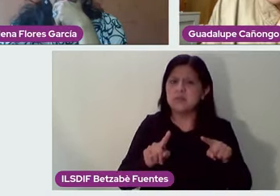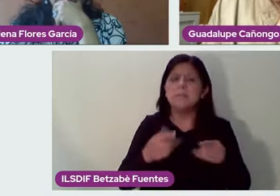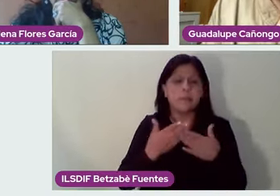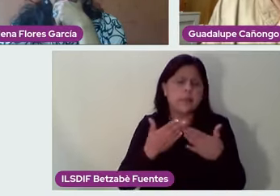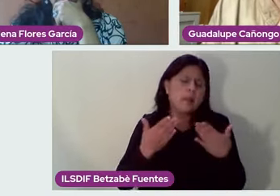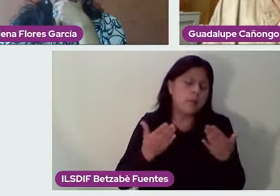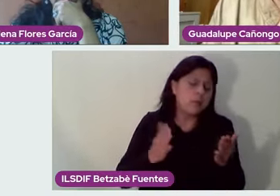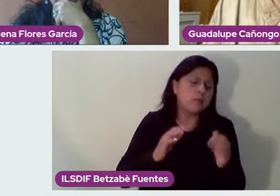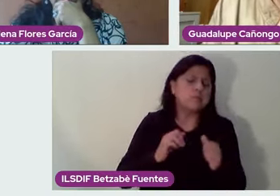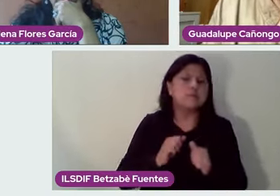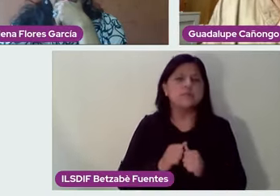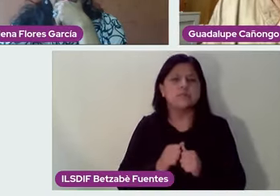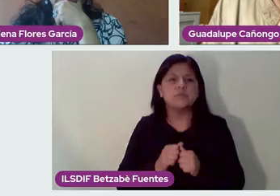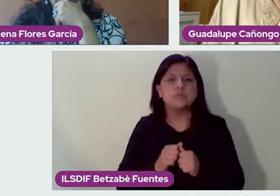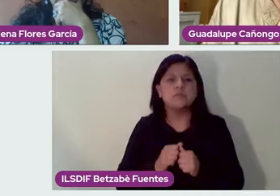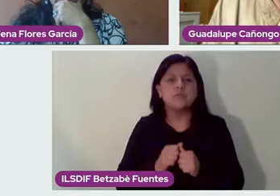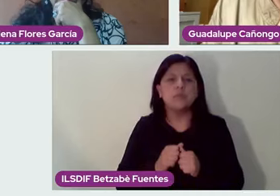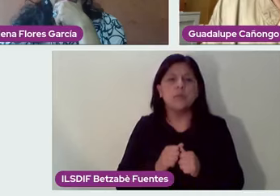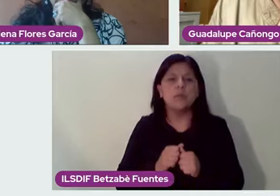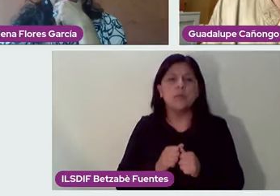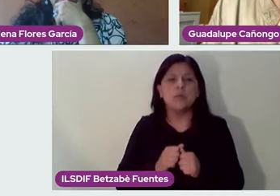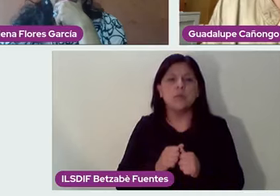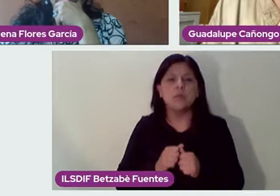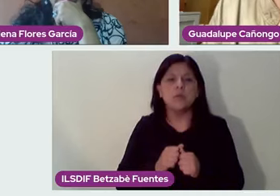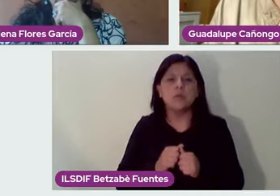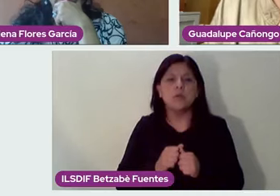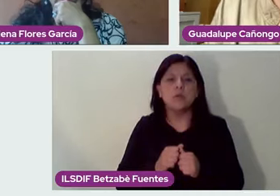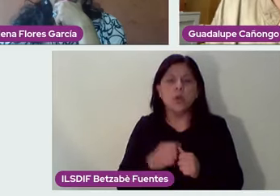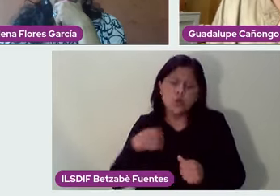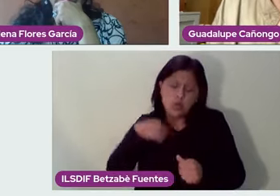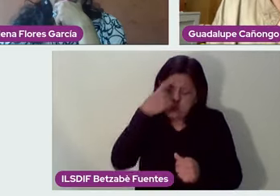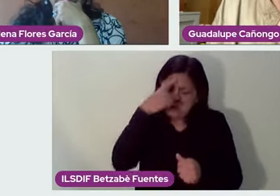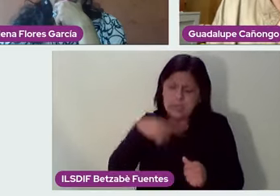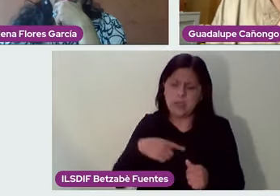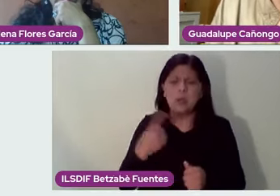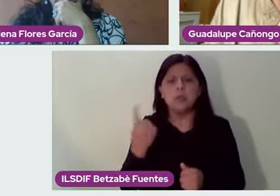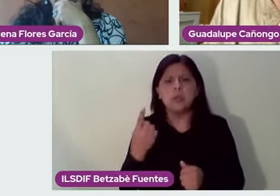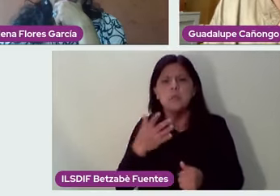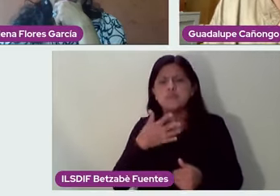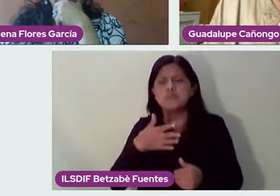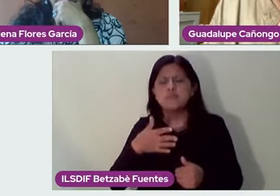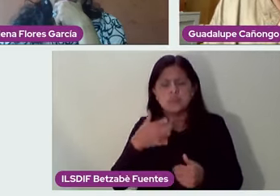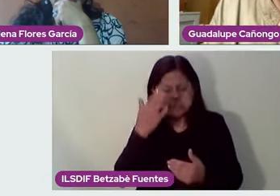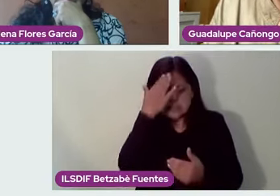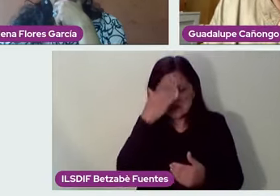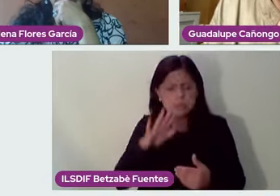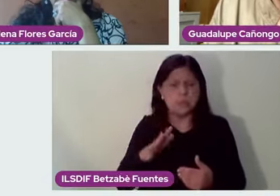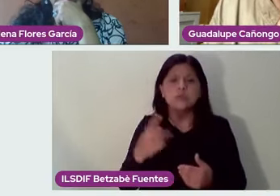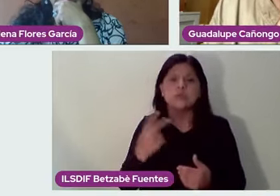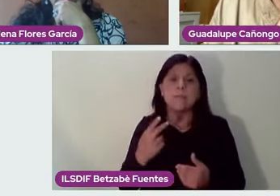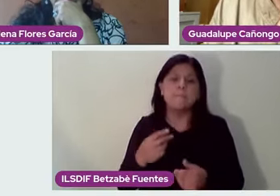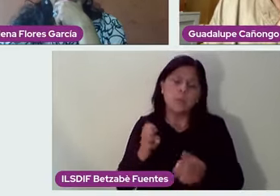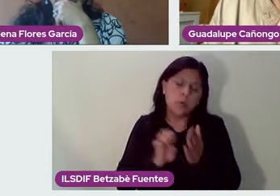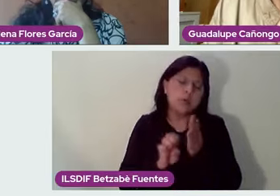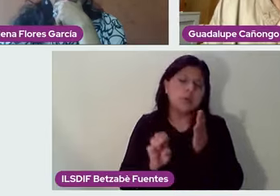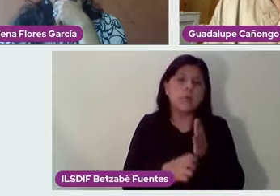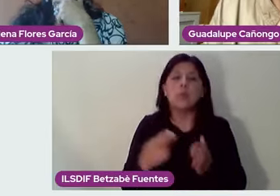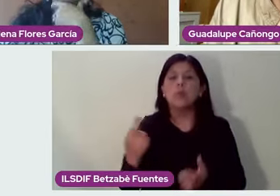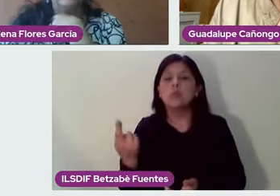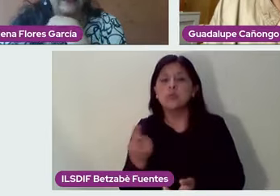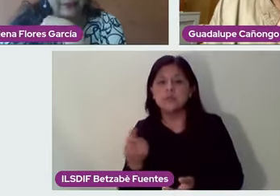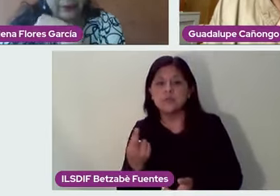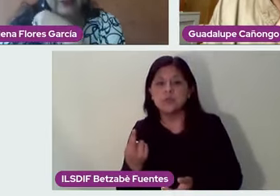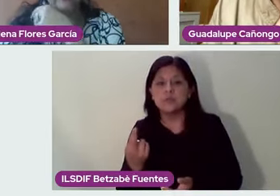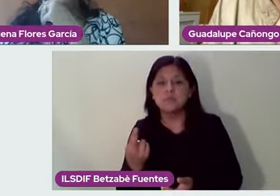ahora yo creo que todos nos ha tocado ya esta situación en que vamos a un restaurante y ya no nos dan